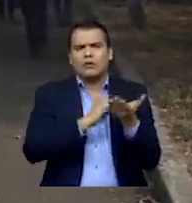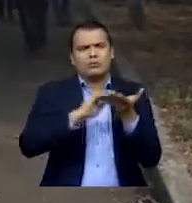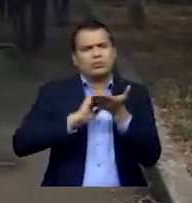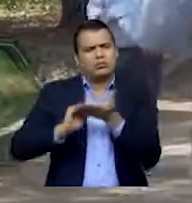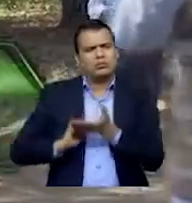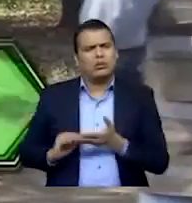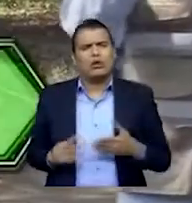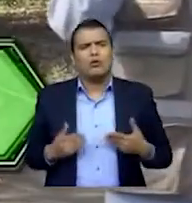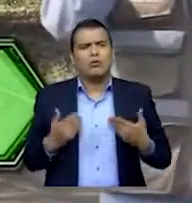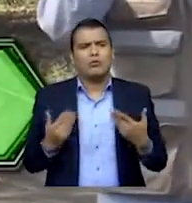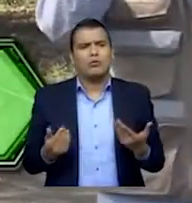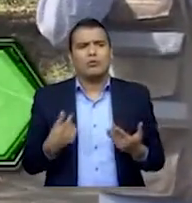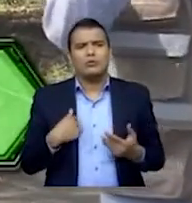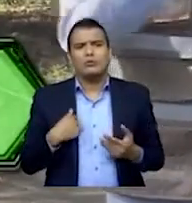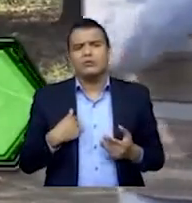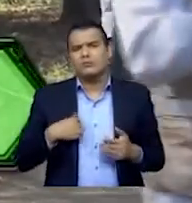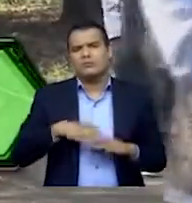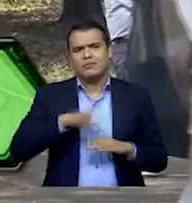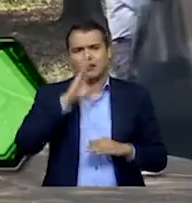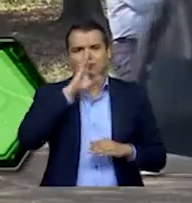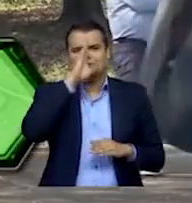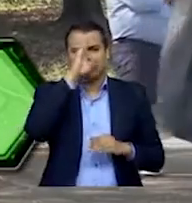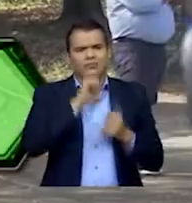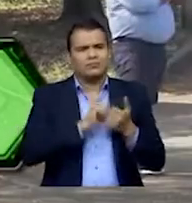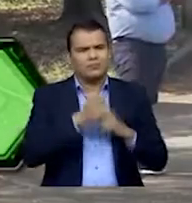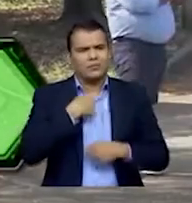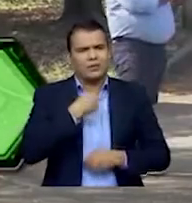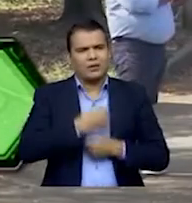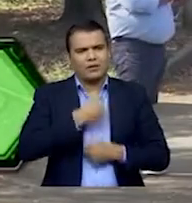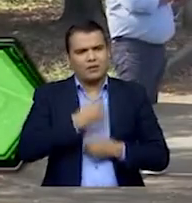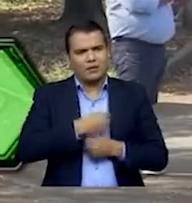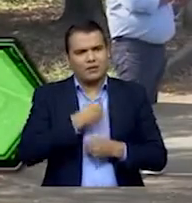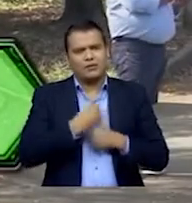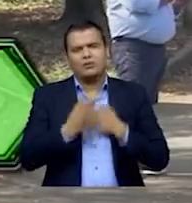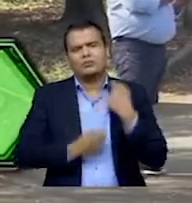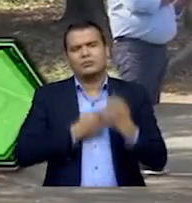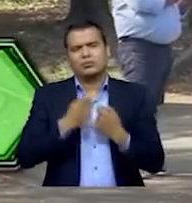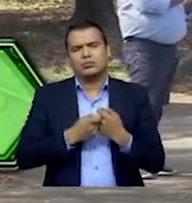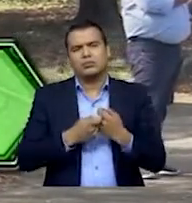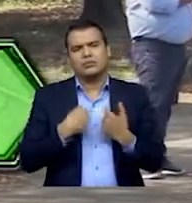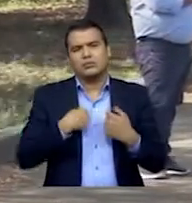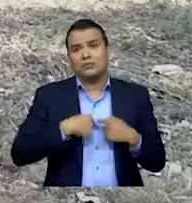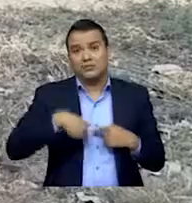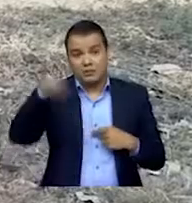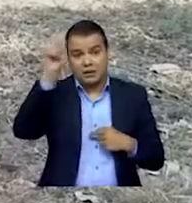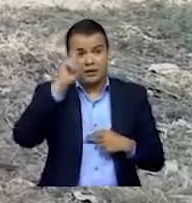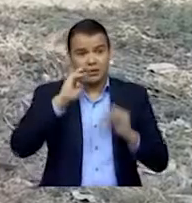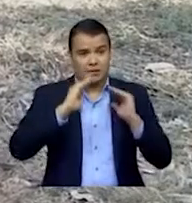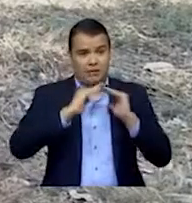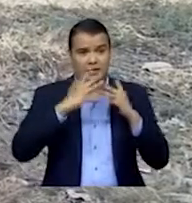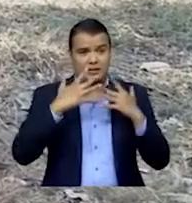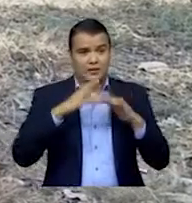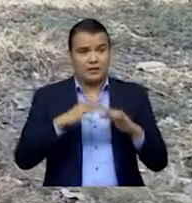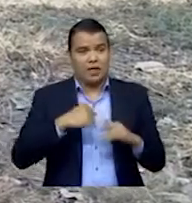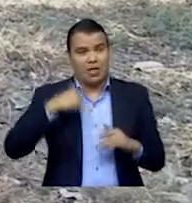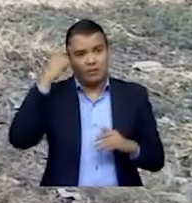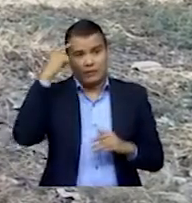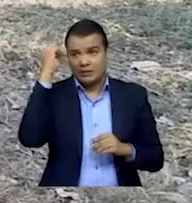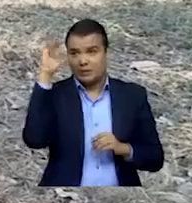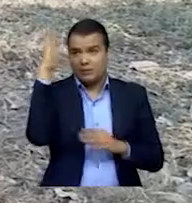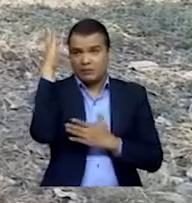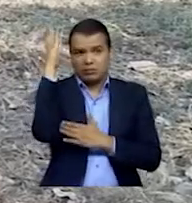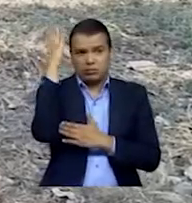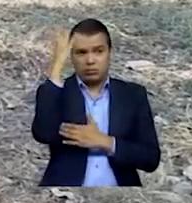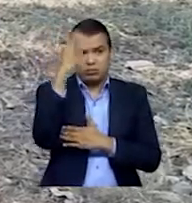obra yo pasamos la volante porque pueden deporte y pues yo trabajo entiendo aumenta ahora entonces está una vida que me llevaré toda la casa que fue efectiva que desarmando y es